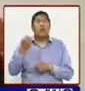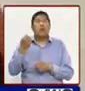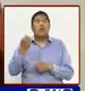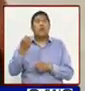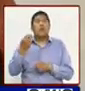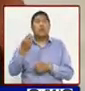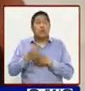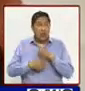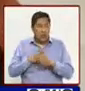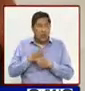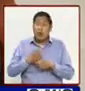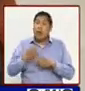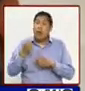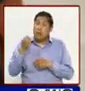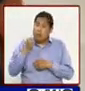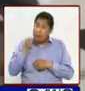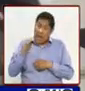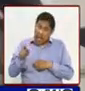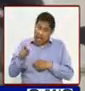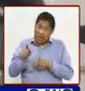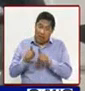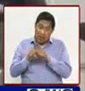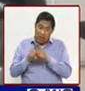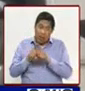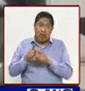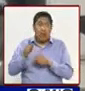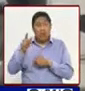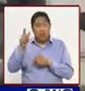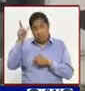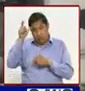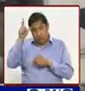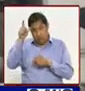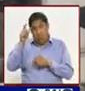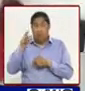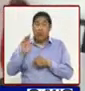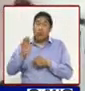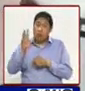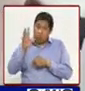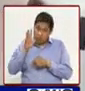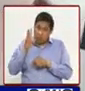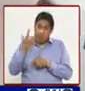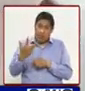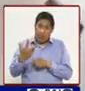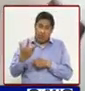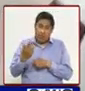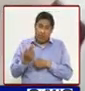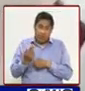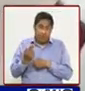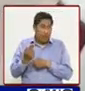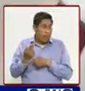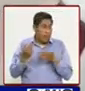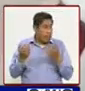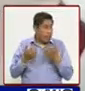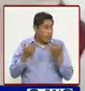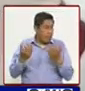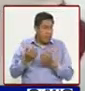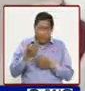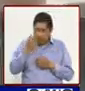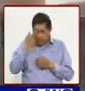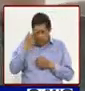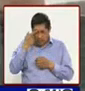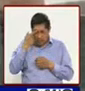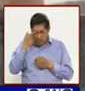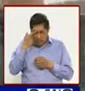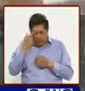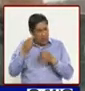Vivía con el padrastro, como asimismo con su madre. Sin embargo, que ustedes conocerán el municipio de Yunchara, tomando en cuenta que es un